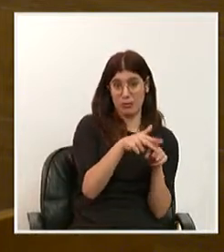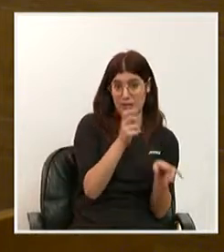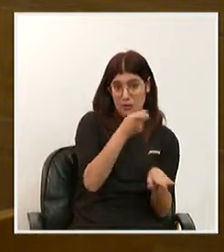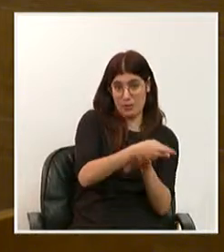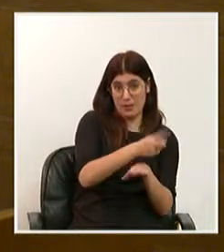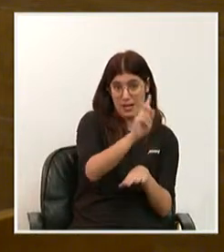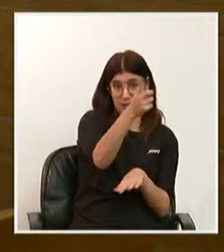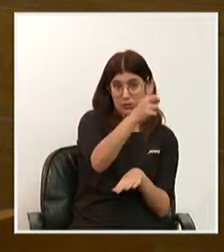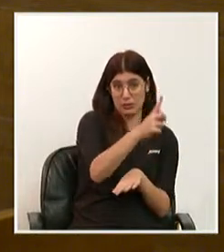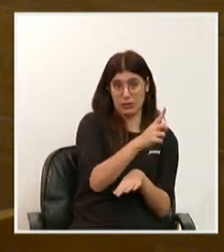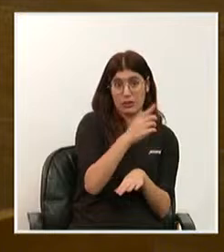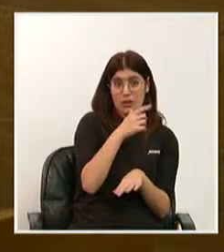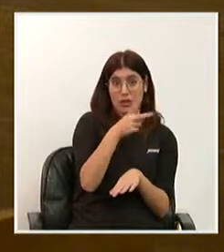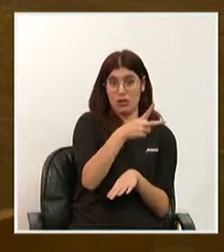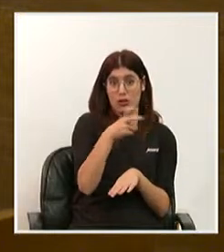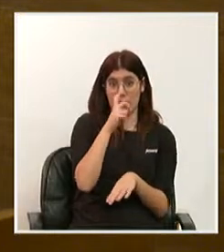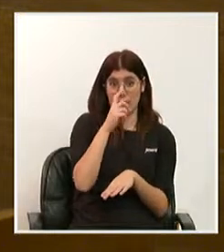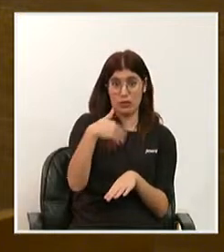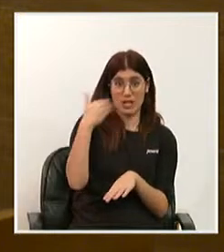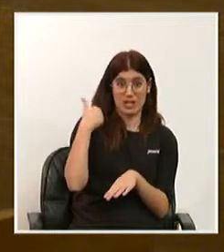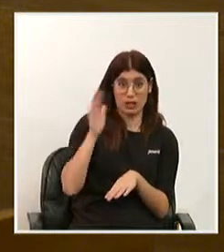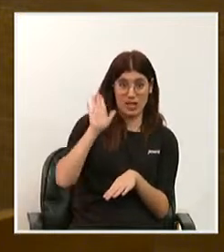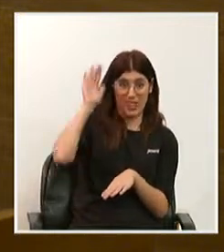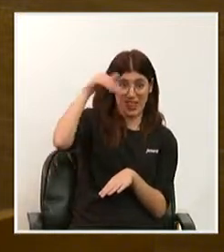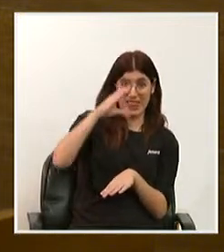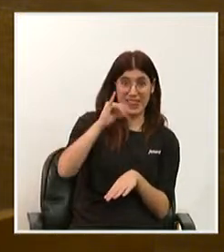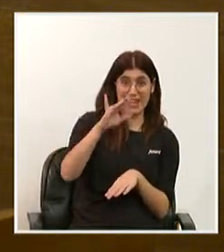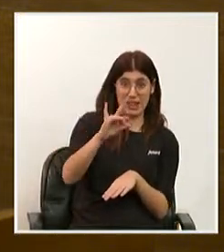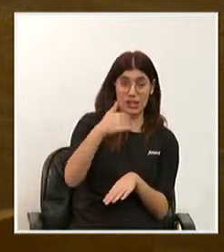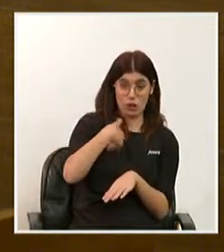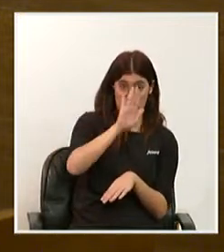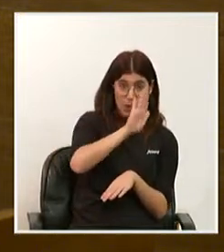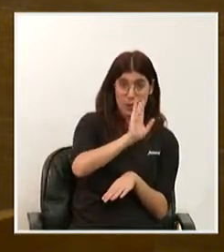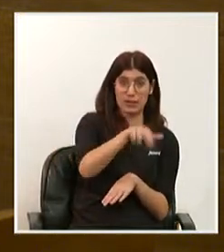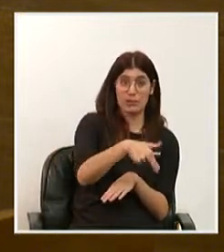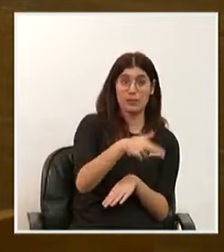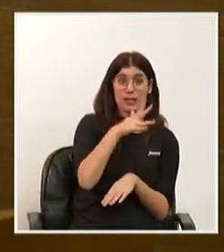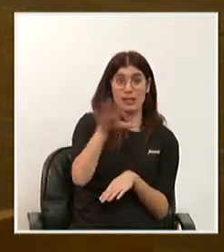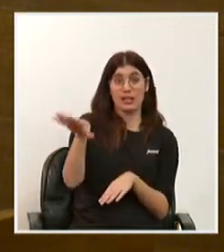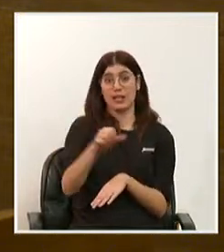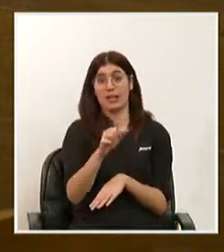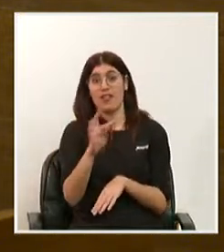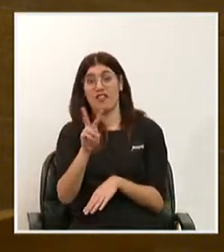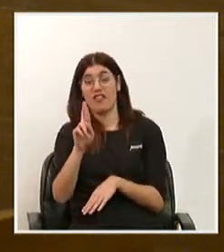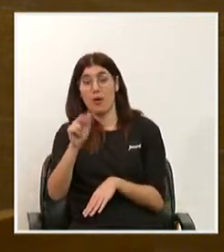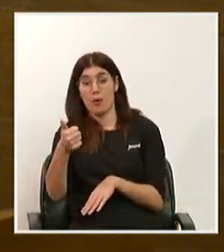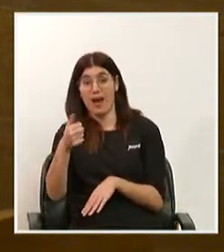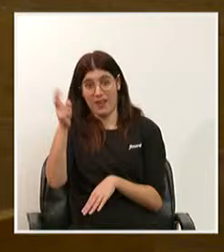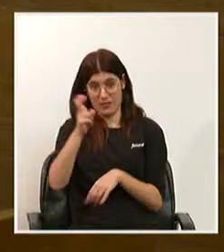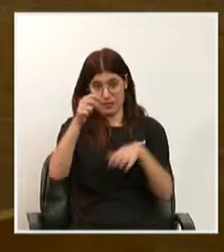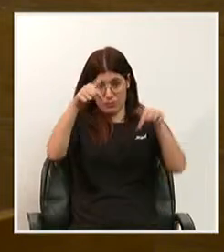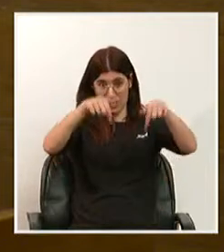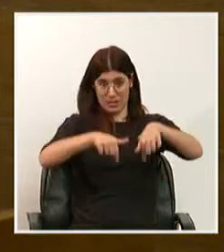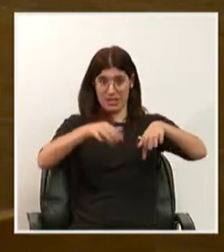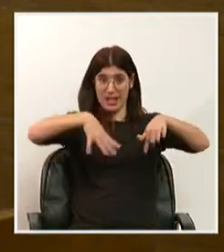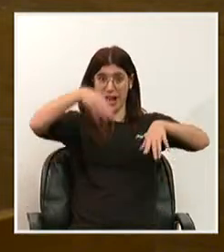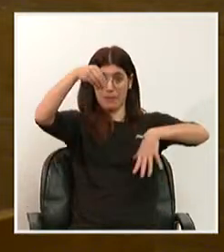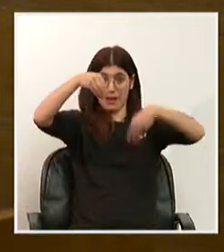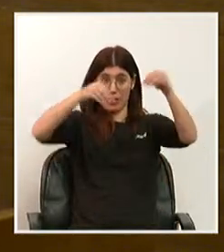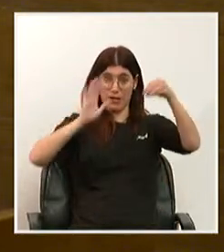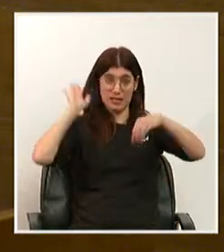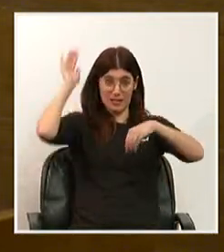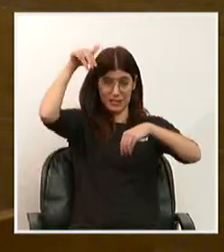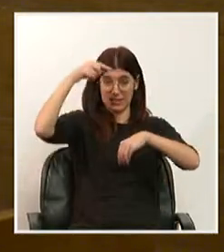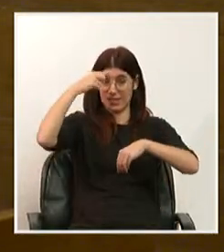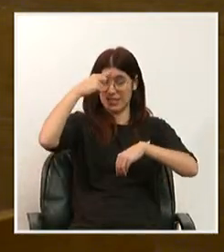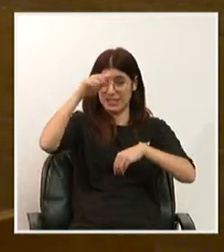como 200 años antes el y también lo salud le recogimos a usted en faura Y vinimos aquí al pal de lait y sabe